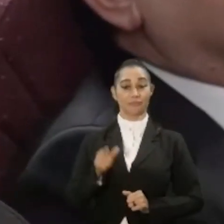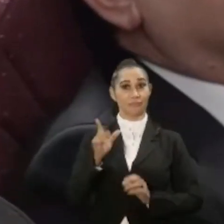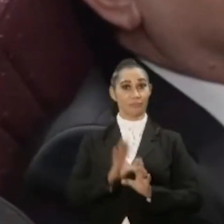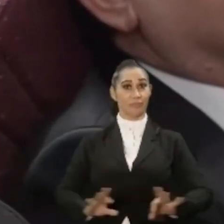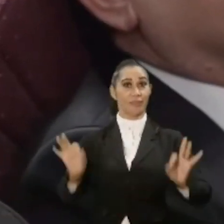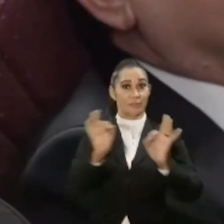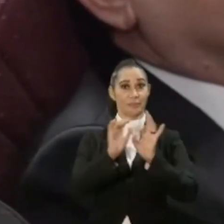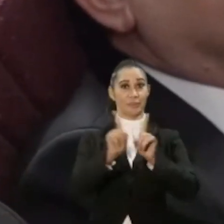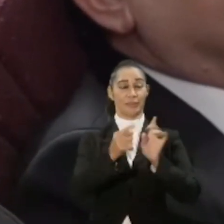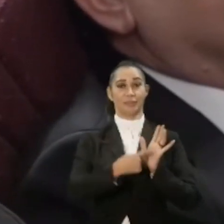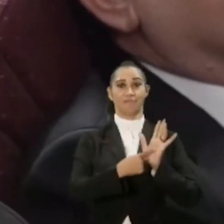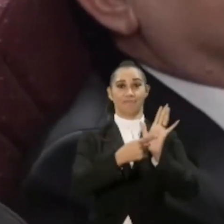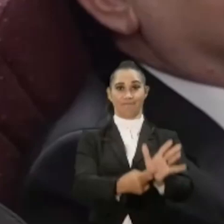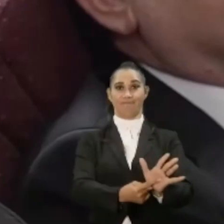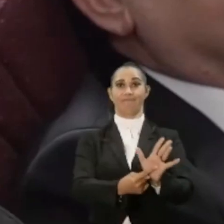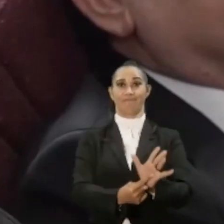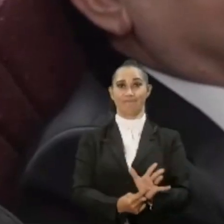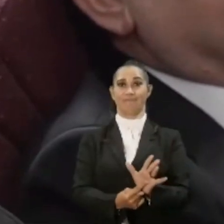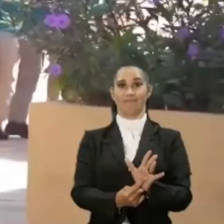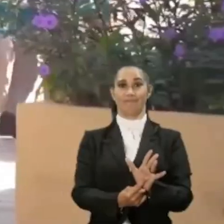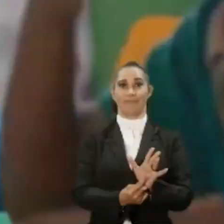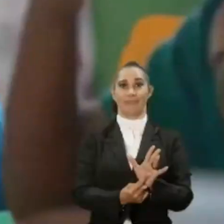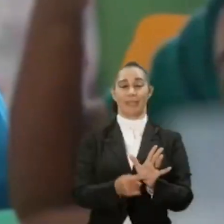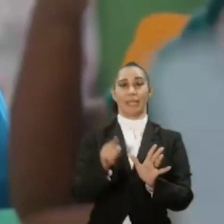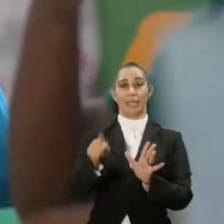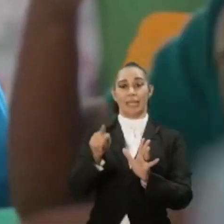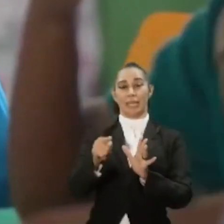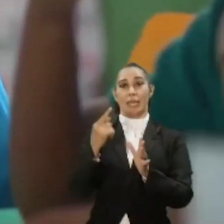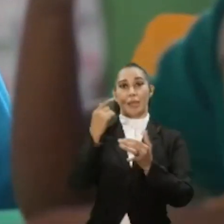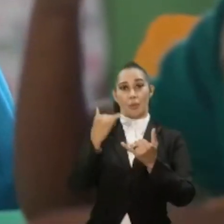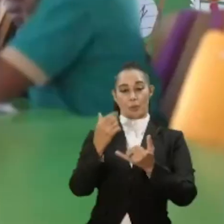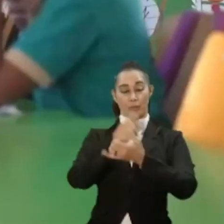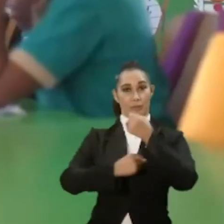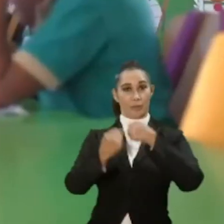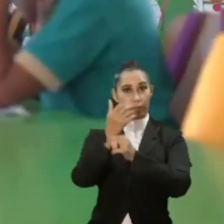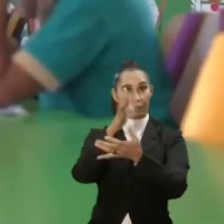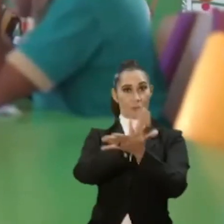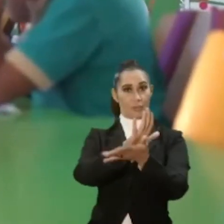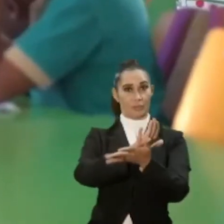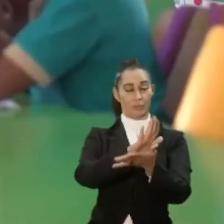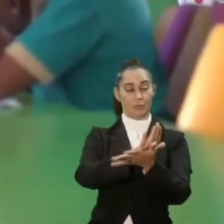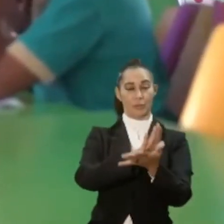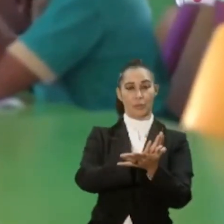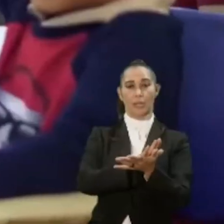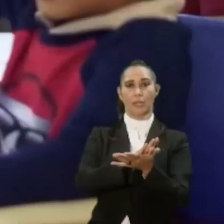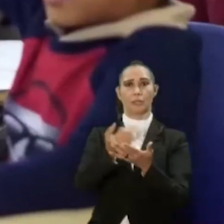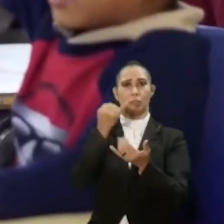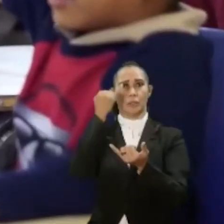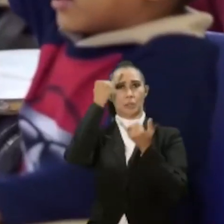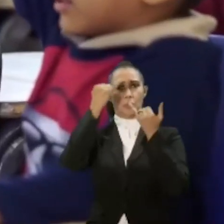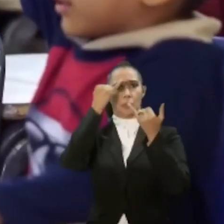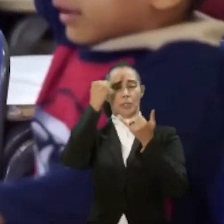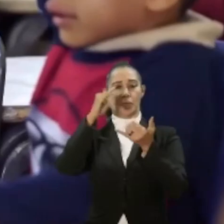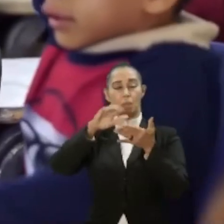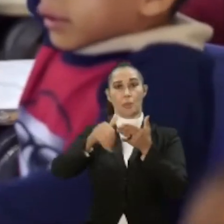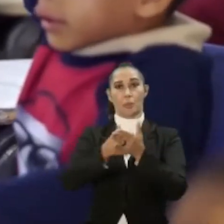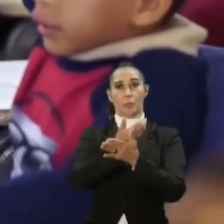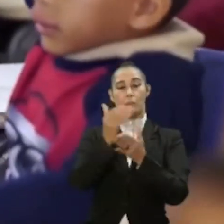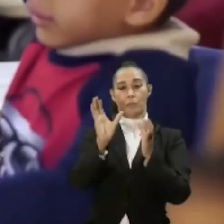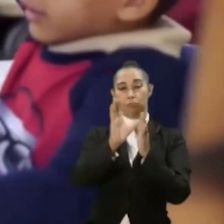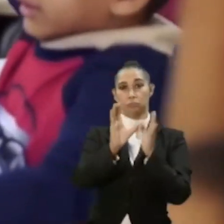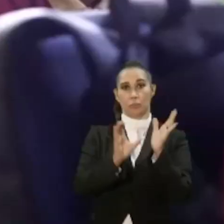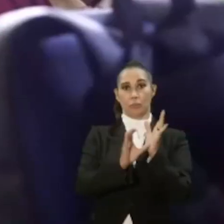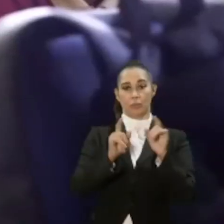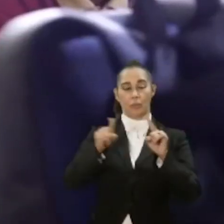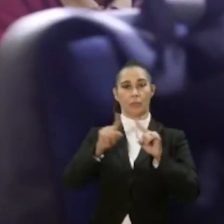importante destacar también que durante el presente año escolar se puso en experimentación un nuevo currículo para los